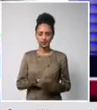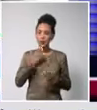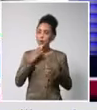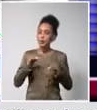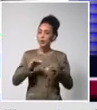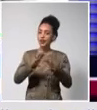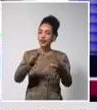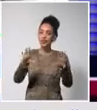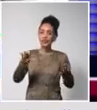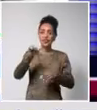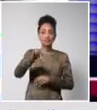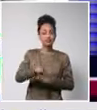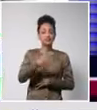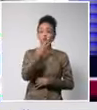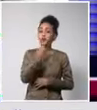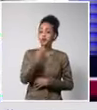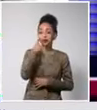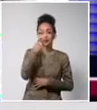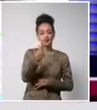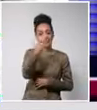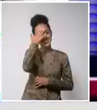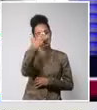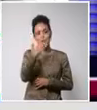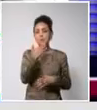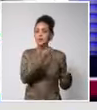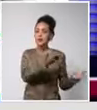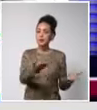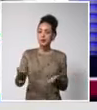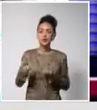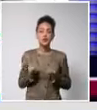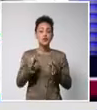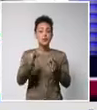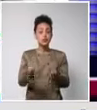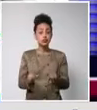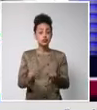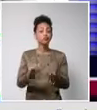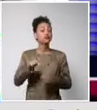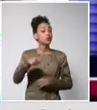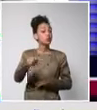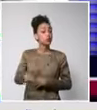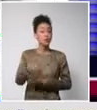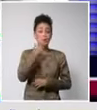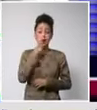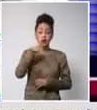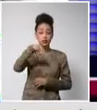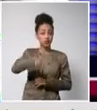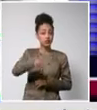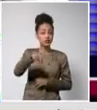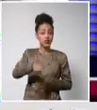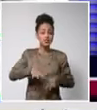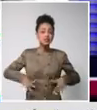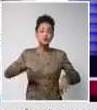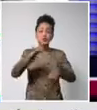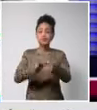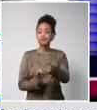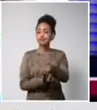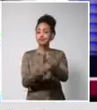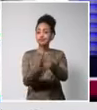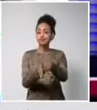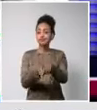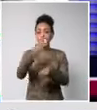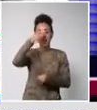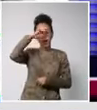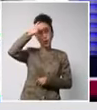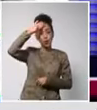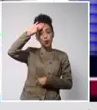buenos días, qué gusto saludarle. Bienvenido a este espacio que lleva a usted la información más actualizada sobre el comportamiento de la COVID-19 en Cuba